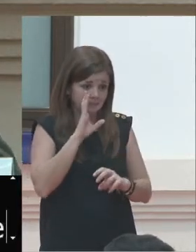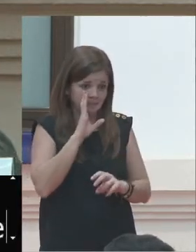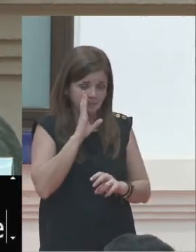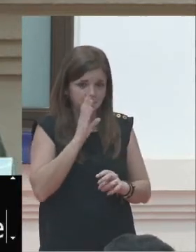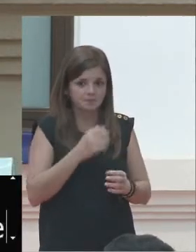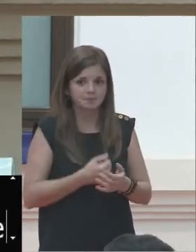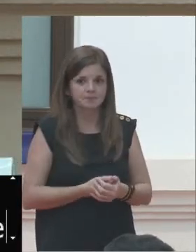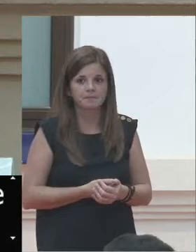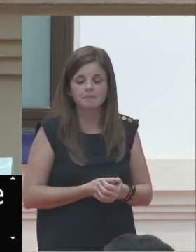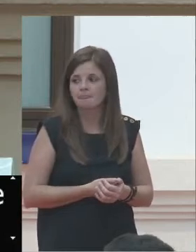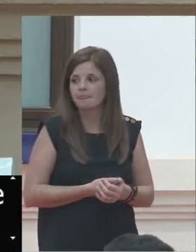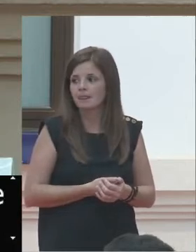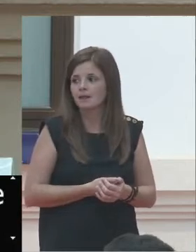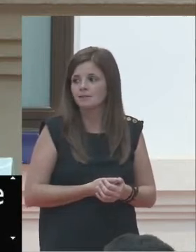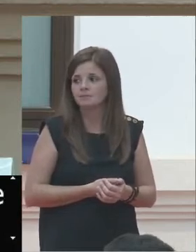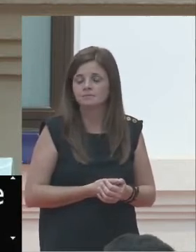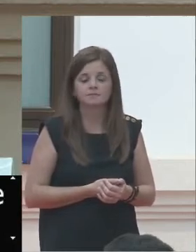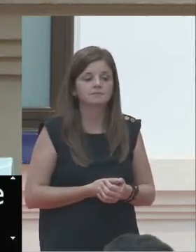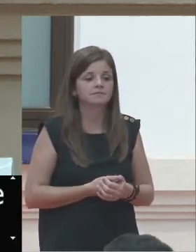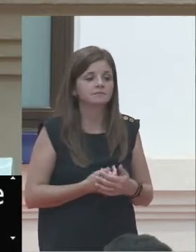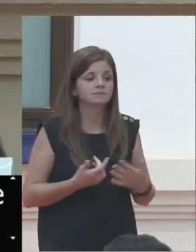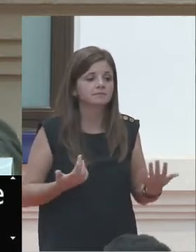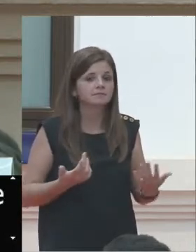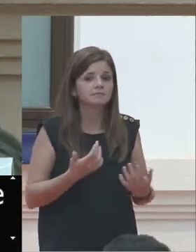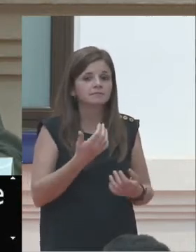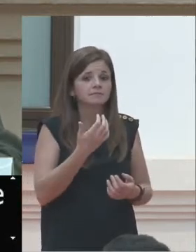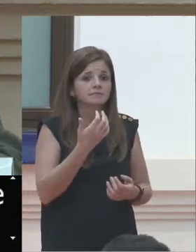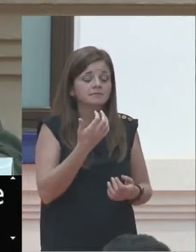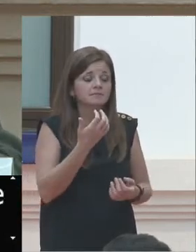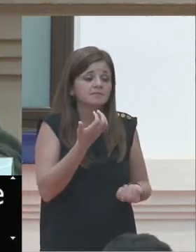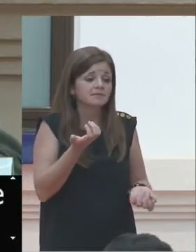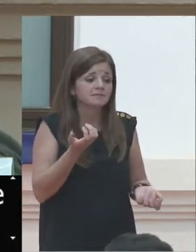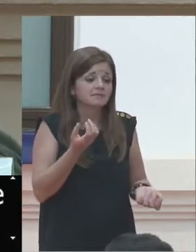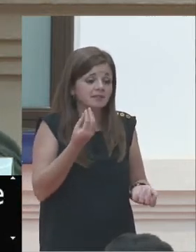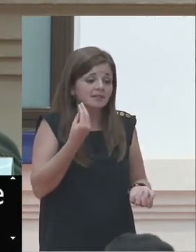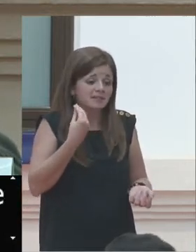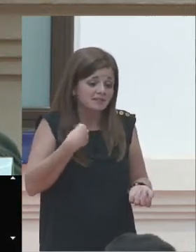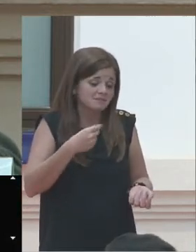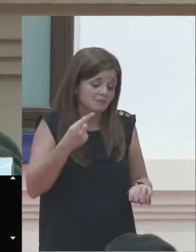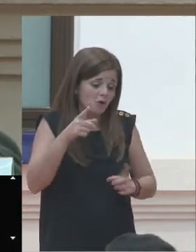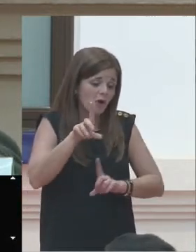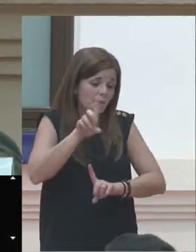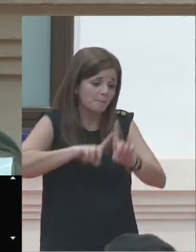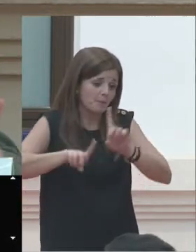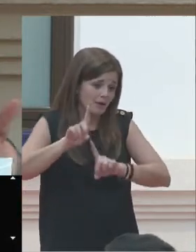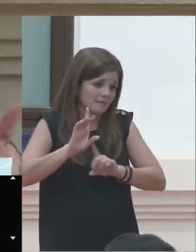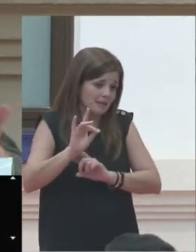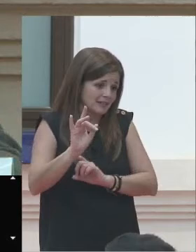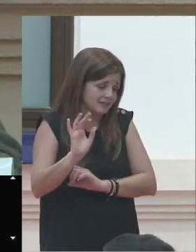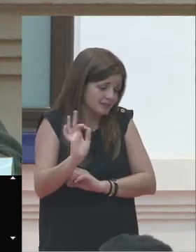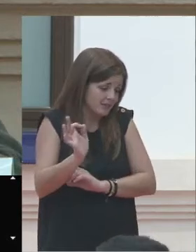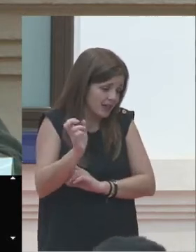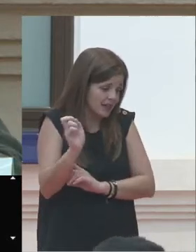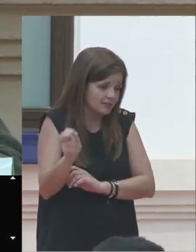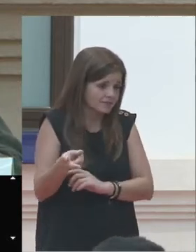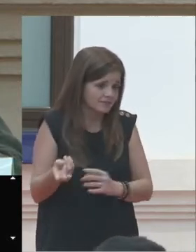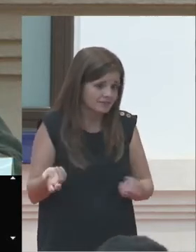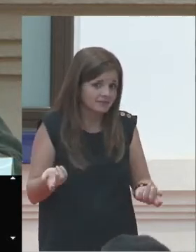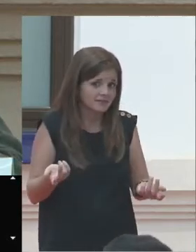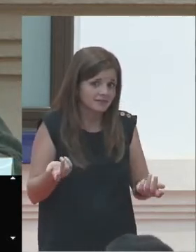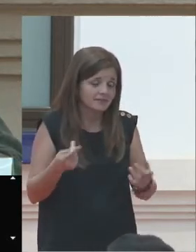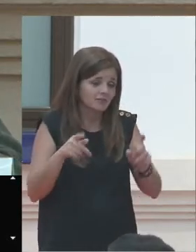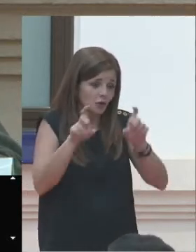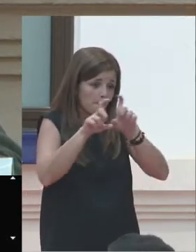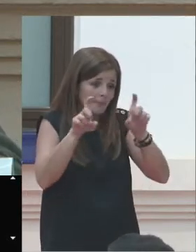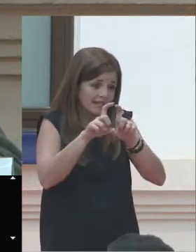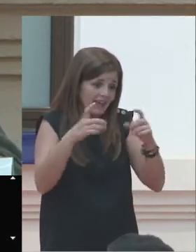regulador. O sea, si IATA dijera que tenemos que considerar el problema que nos ha dicho usted, pues las compañías lo